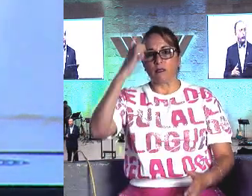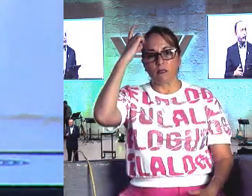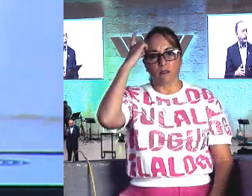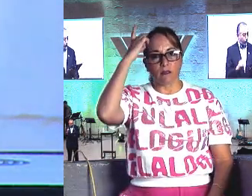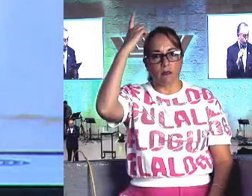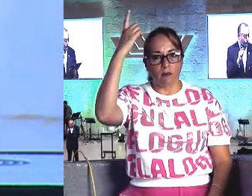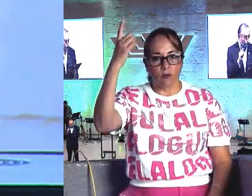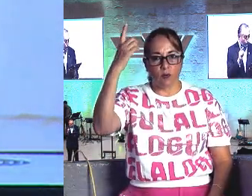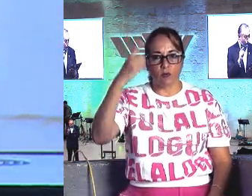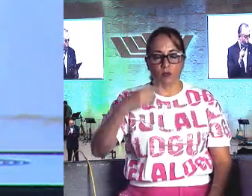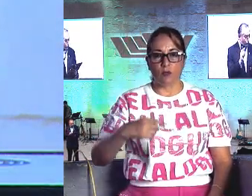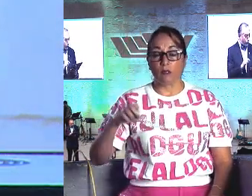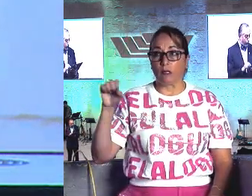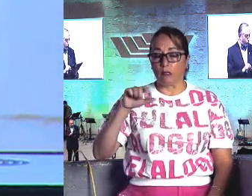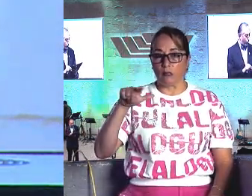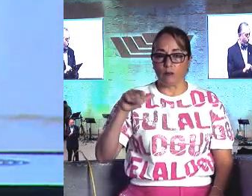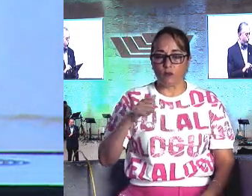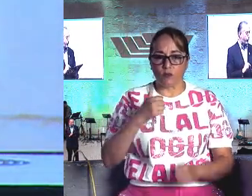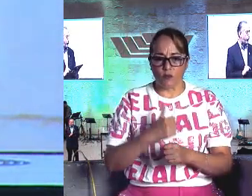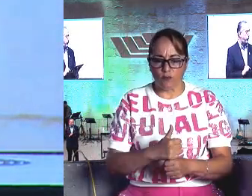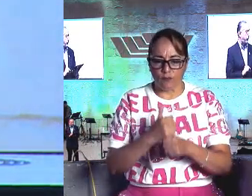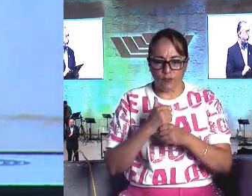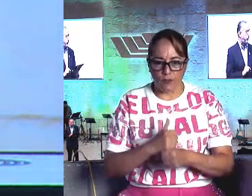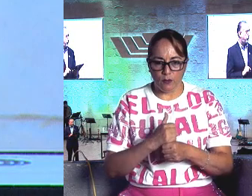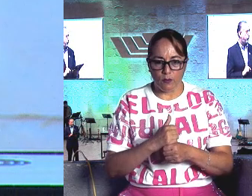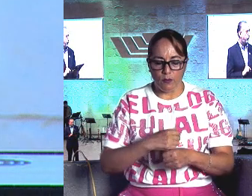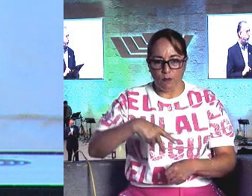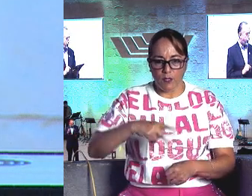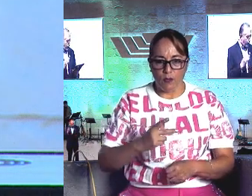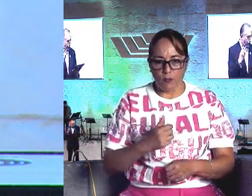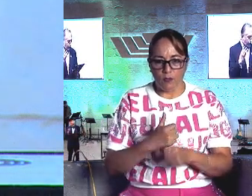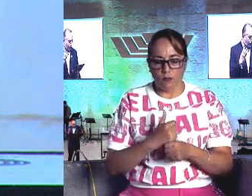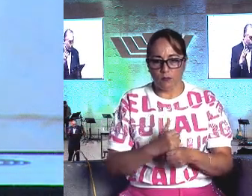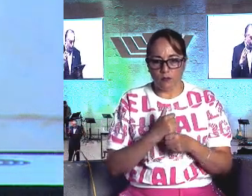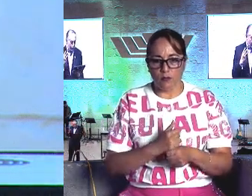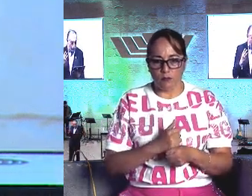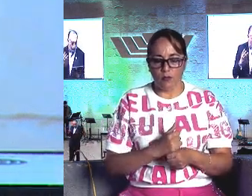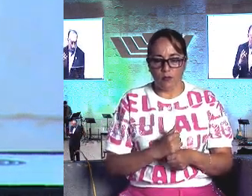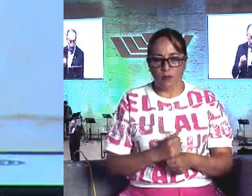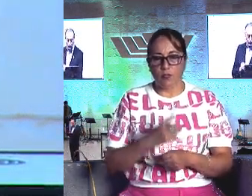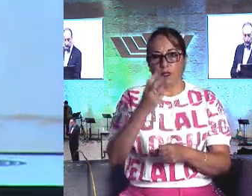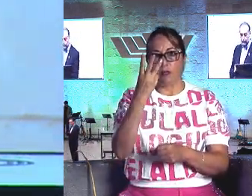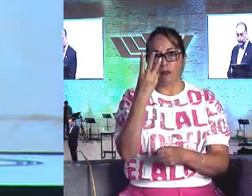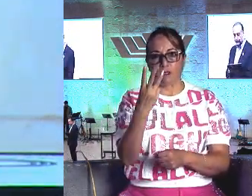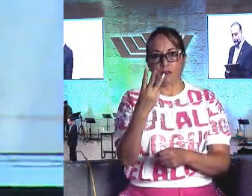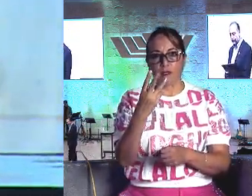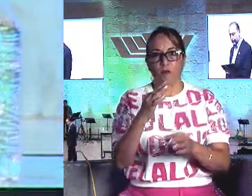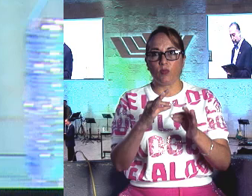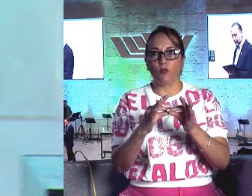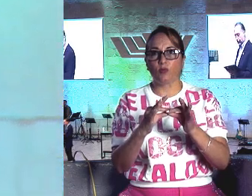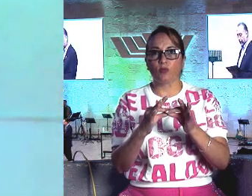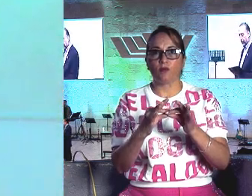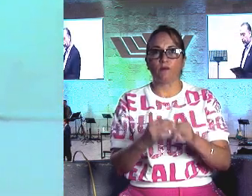hacer sufrir, pero el sufrimiento tuvo un propósito. Y tercer propósito: